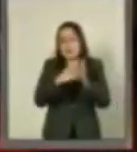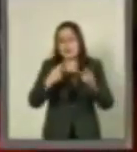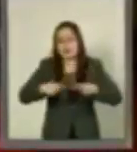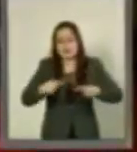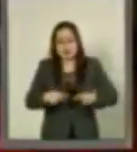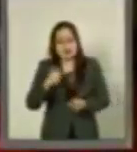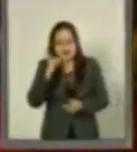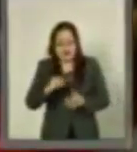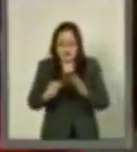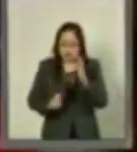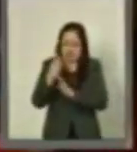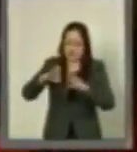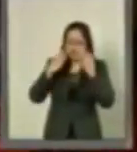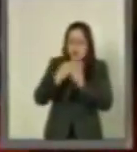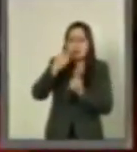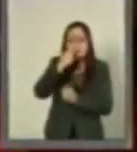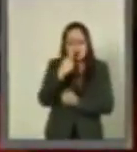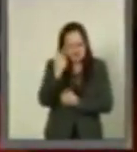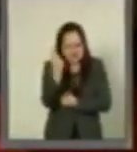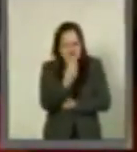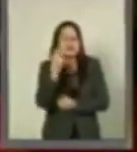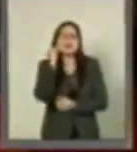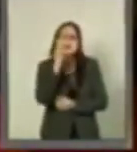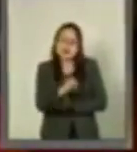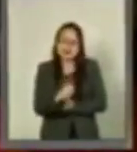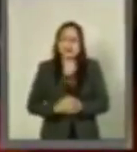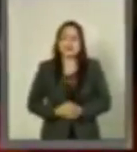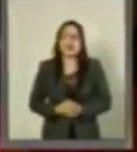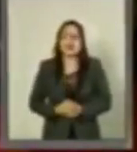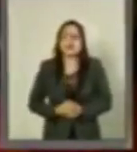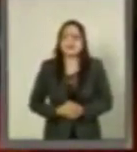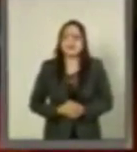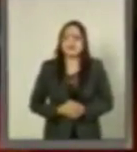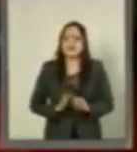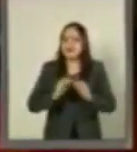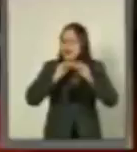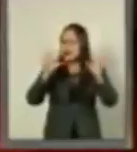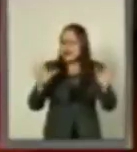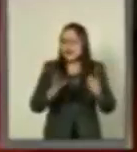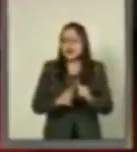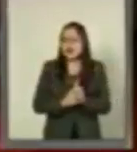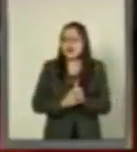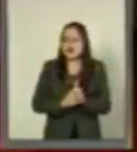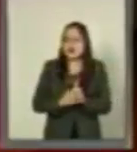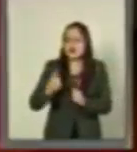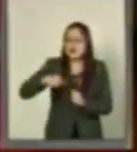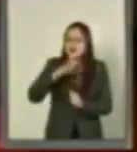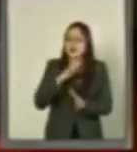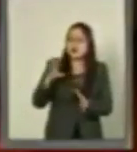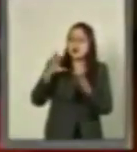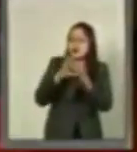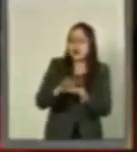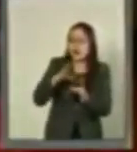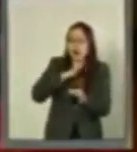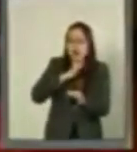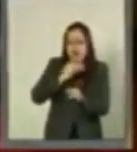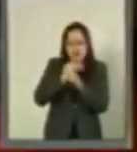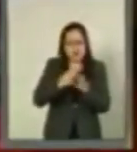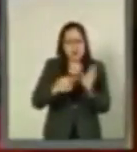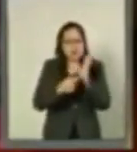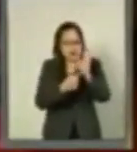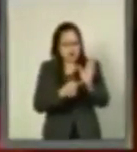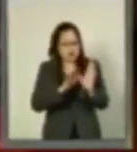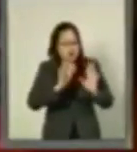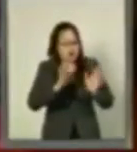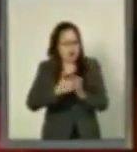nuevo modelo policial, sí se requiere, a la luz de las estadísticas y de los datos, que por